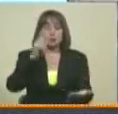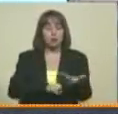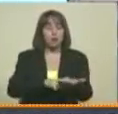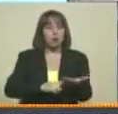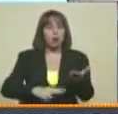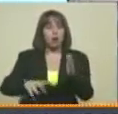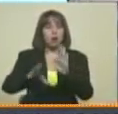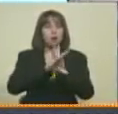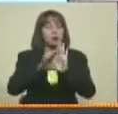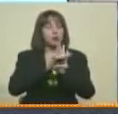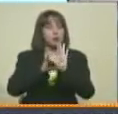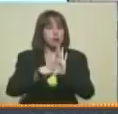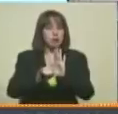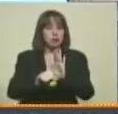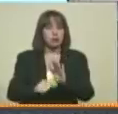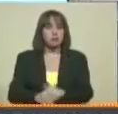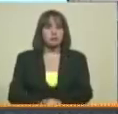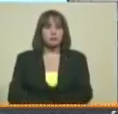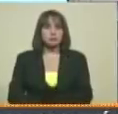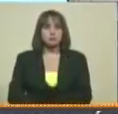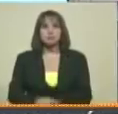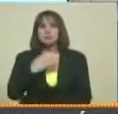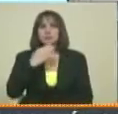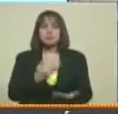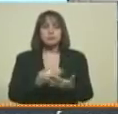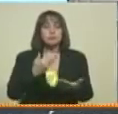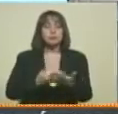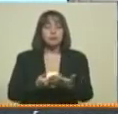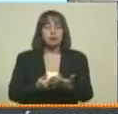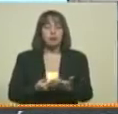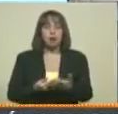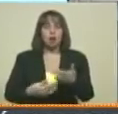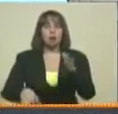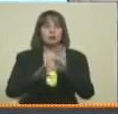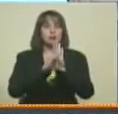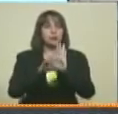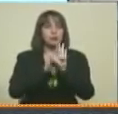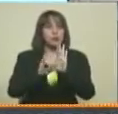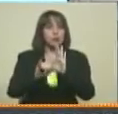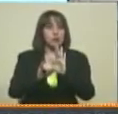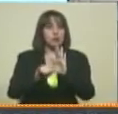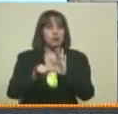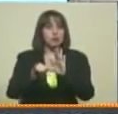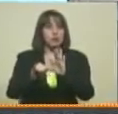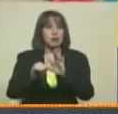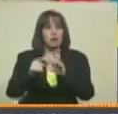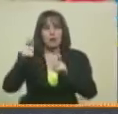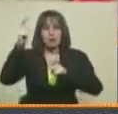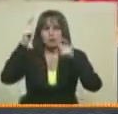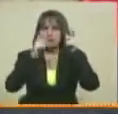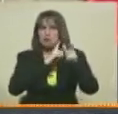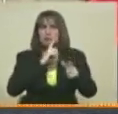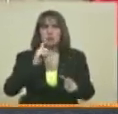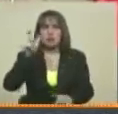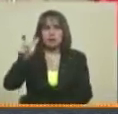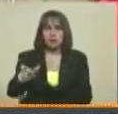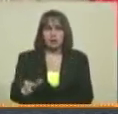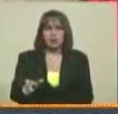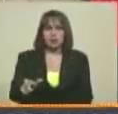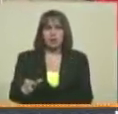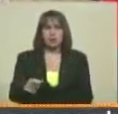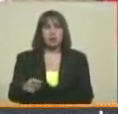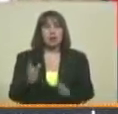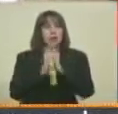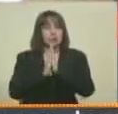constituyente. Yo le pido a la constituyente, compañero Chávez, a todos los constituyentes, y